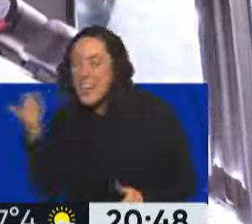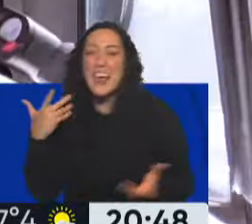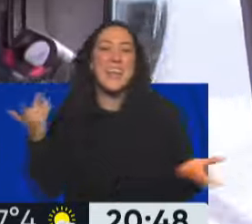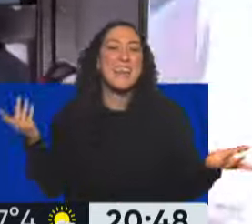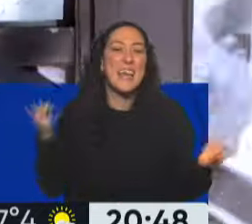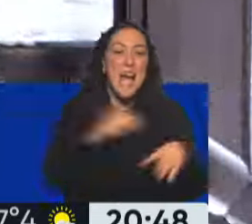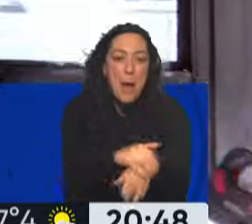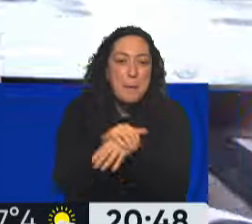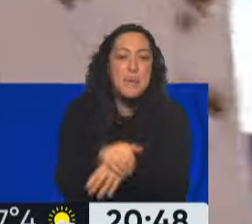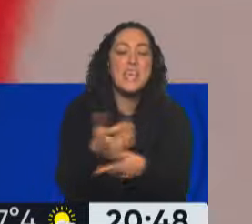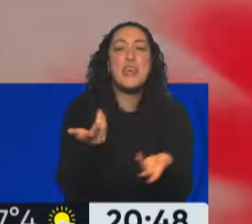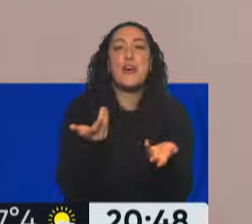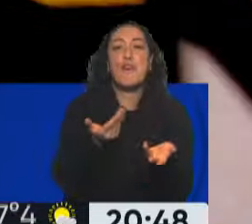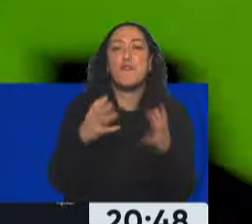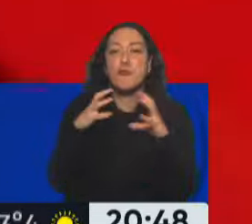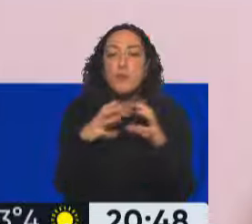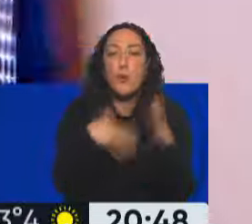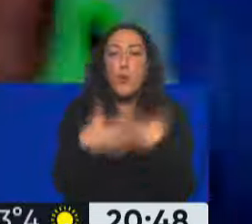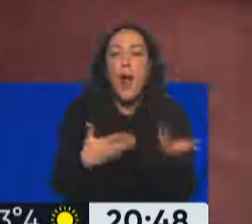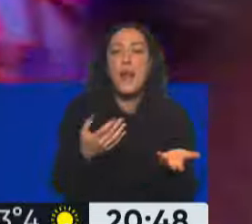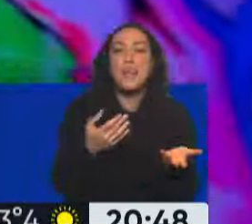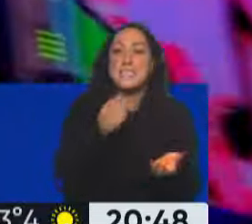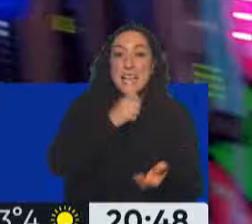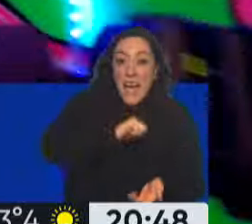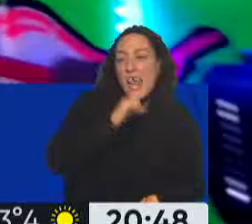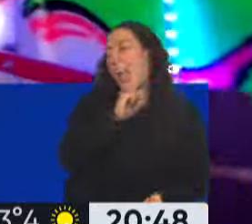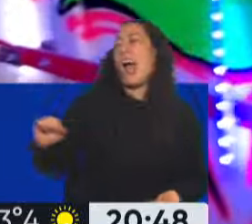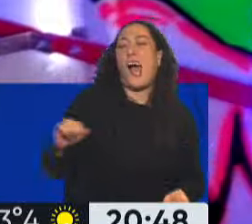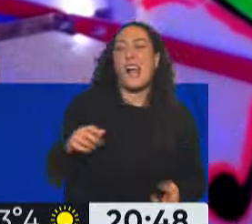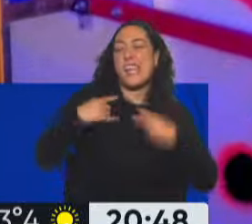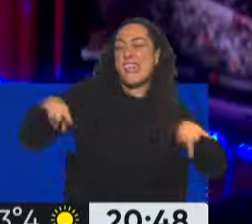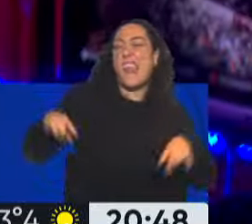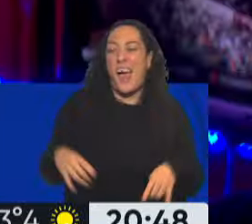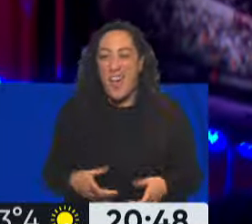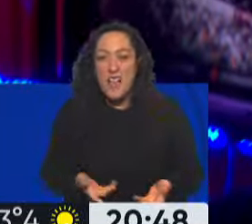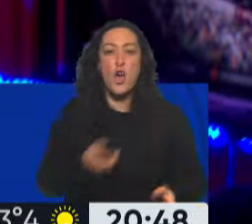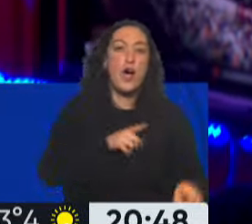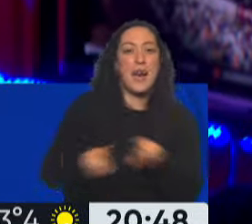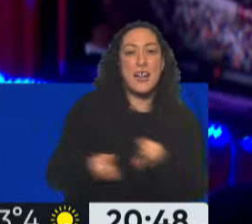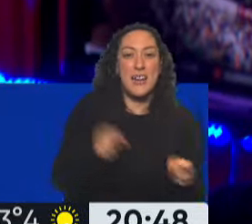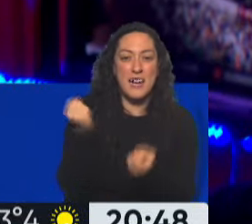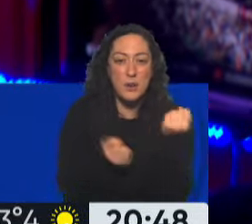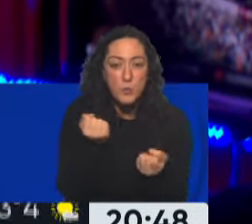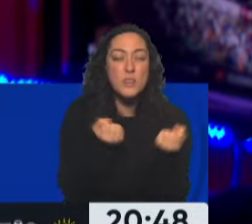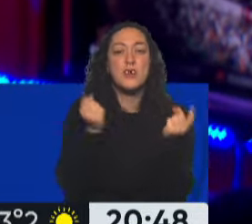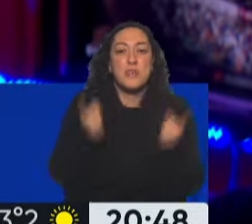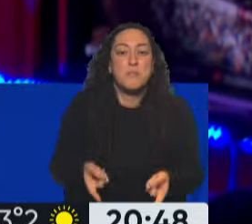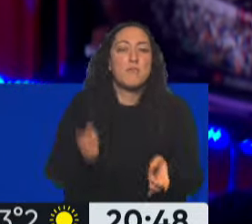amiguito en un FIFA y si uno le gana gritarle el gol y cosas así, o bueno, una carrerita de autos y también